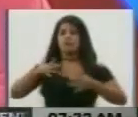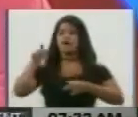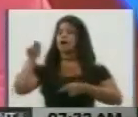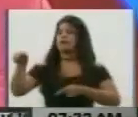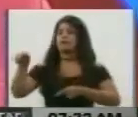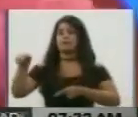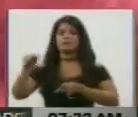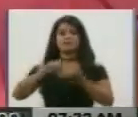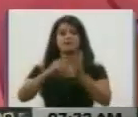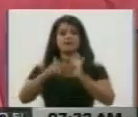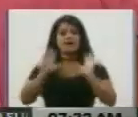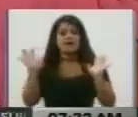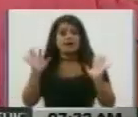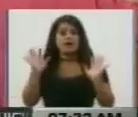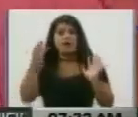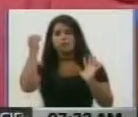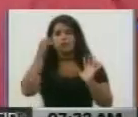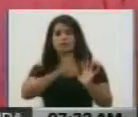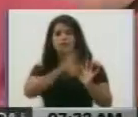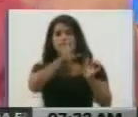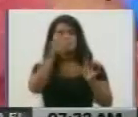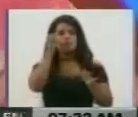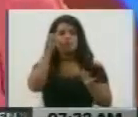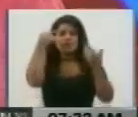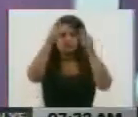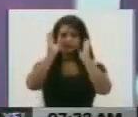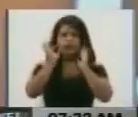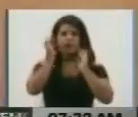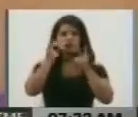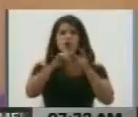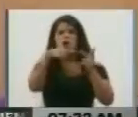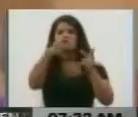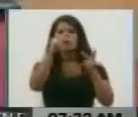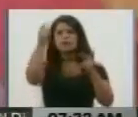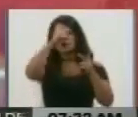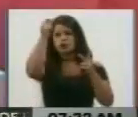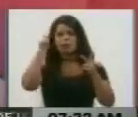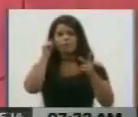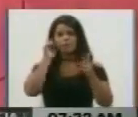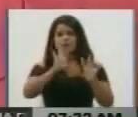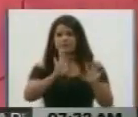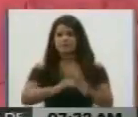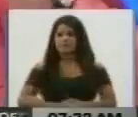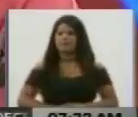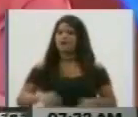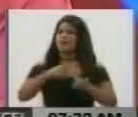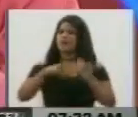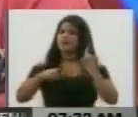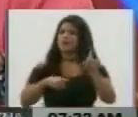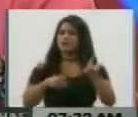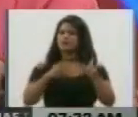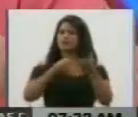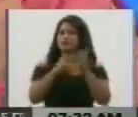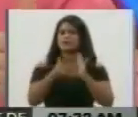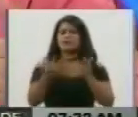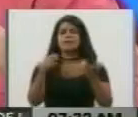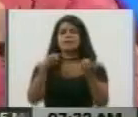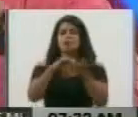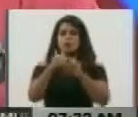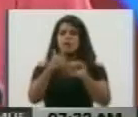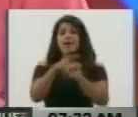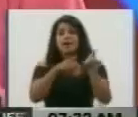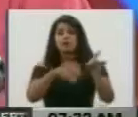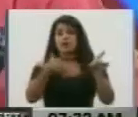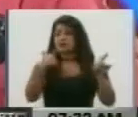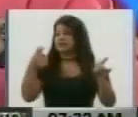con Hillary, y la perspectiva con Trump, ni hablar, ¿no? Pero eso es expresión de una crisis, y por eso quieren que con un tipo como Obama,